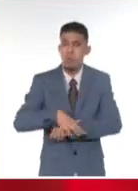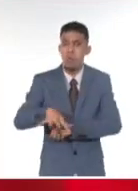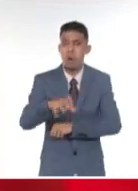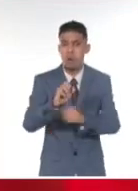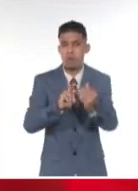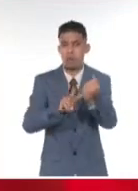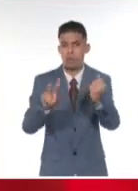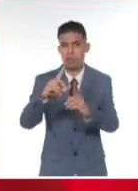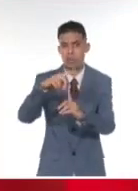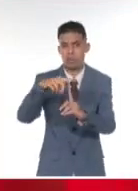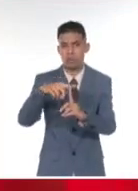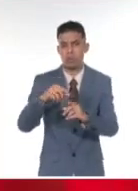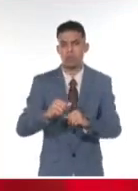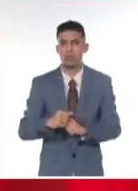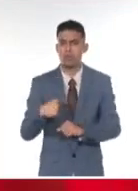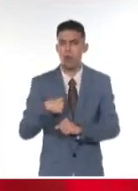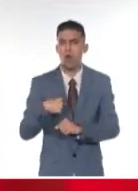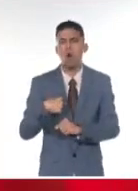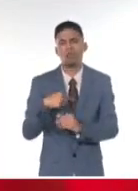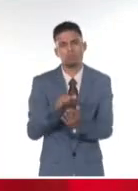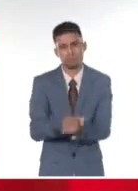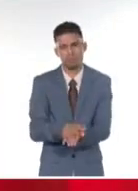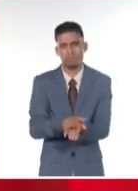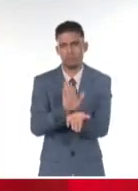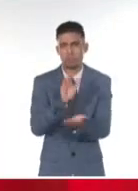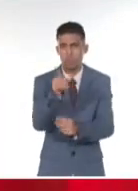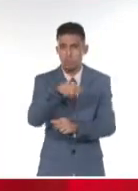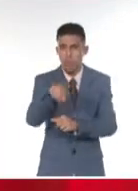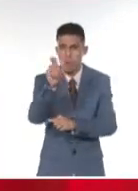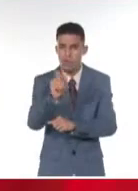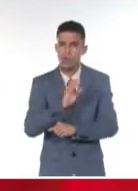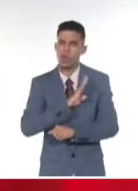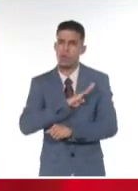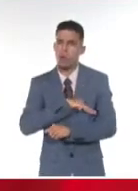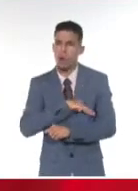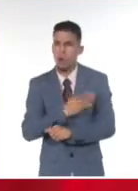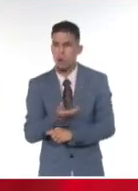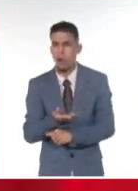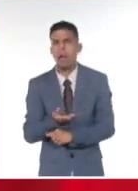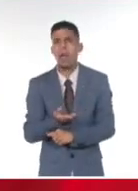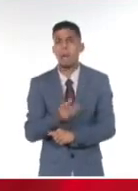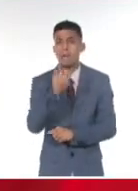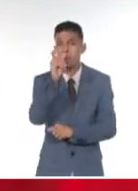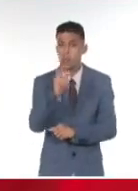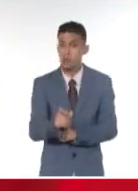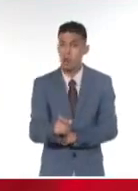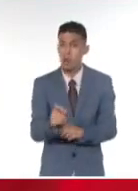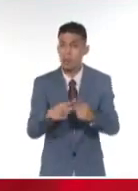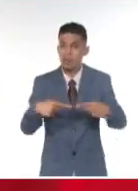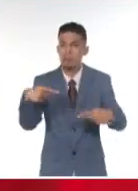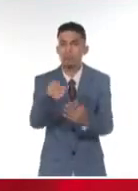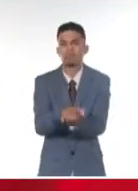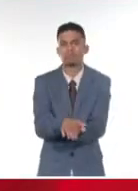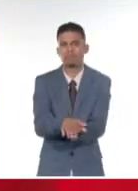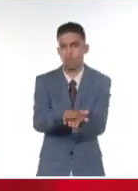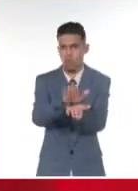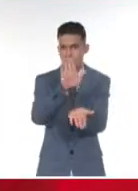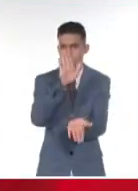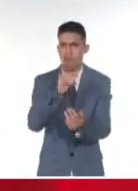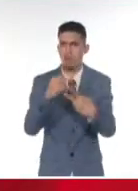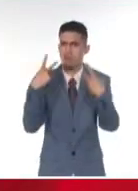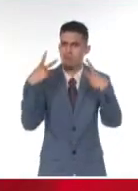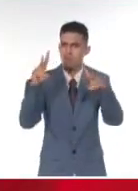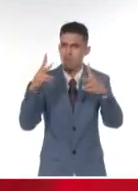provincia que yo coincido que son personas nobles son personas personas Humildes pero son personas comprometidas talentosas y